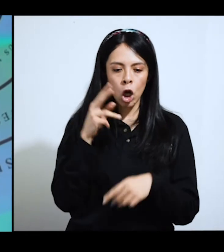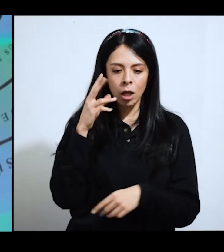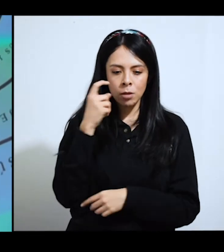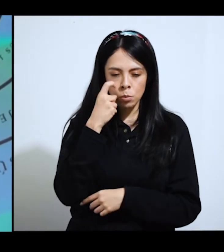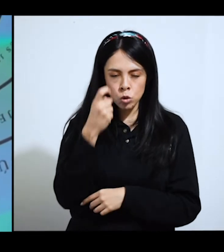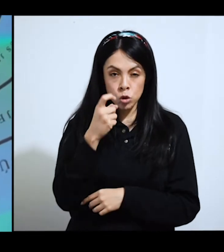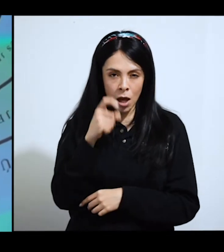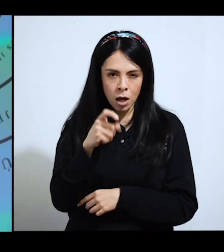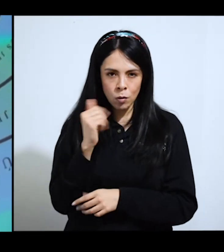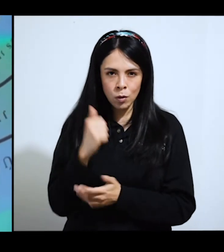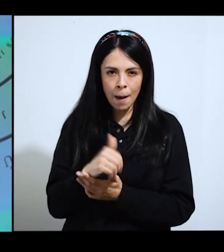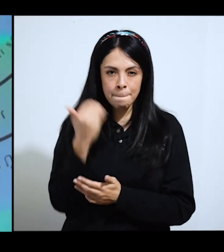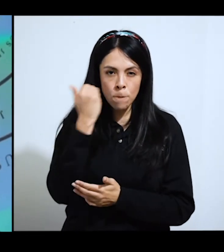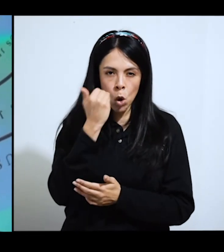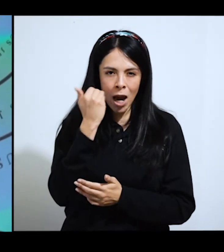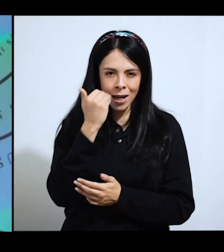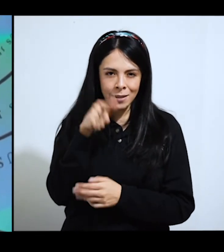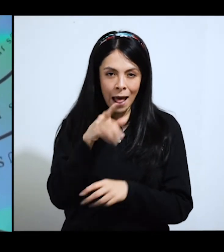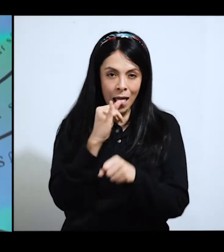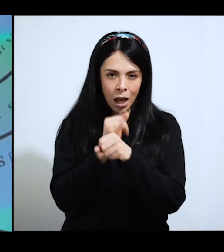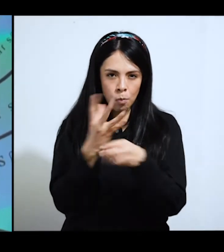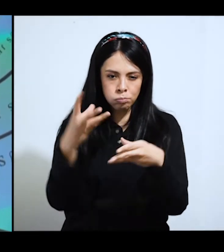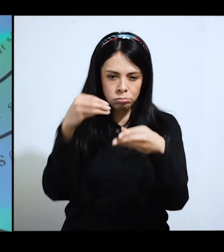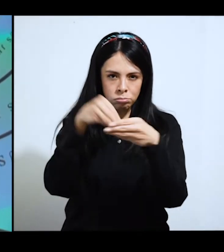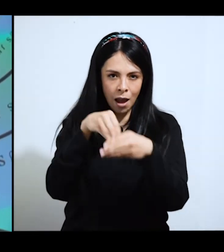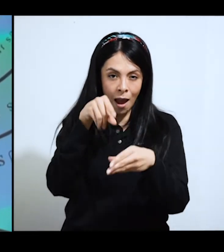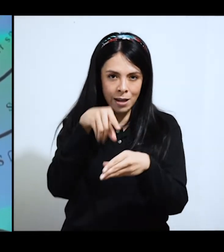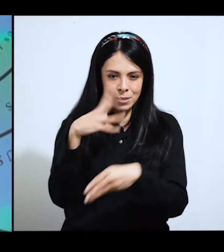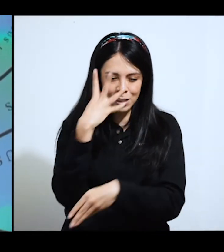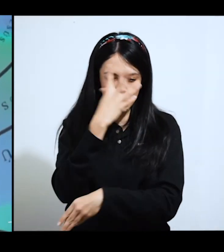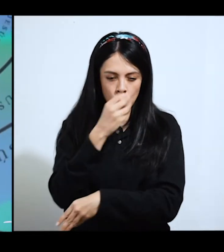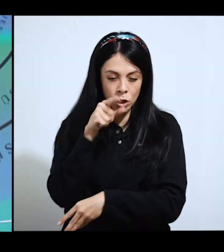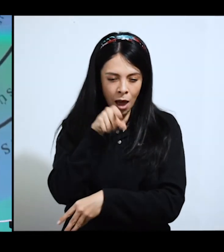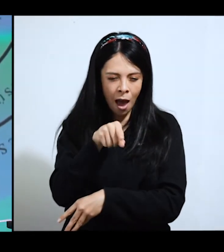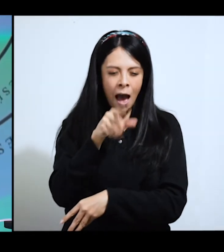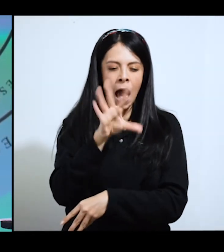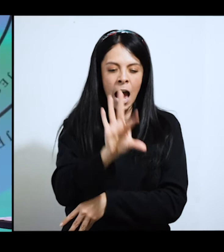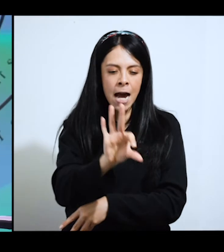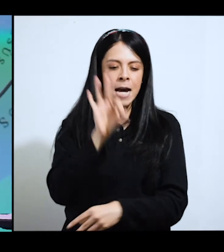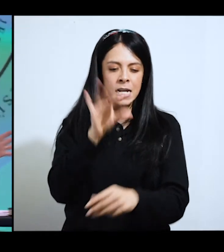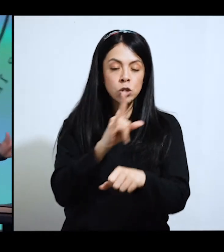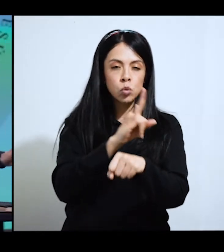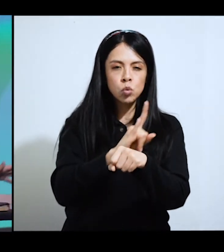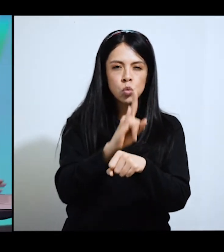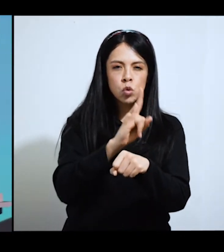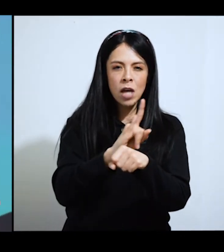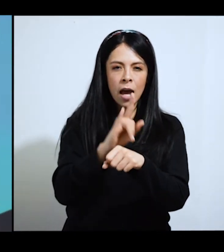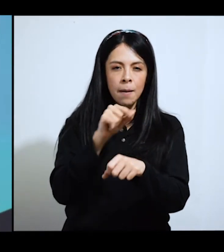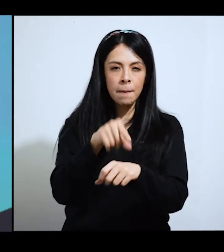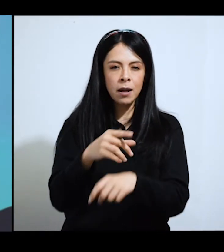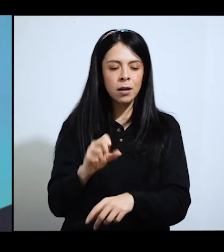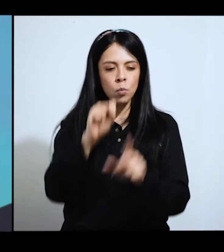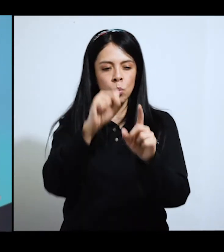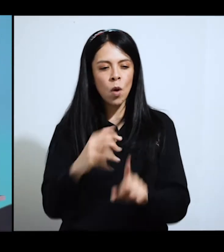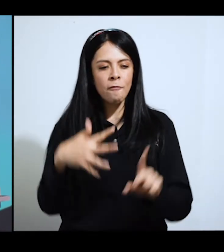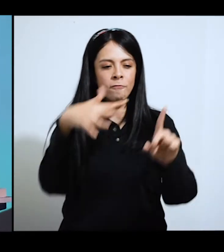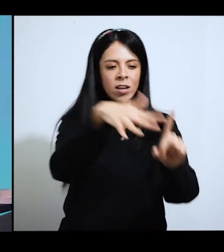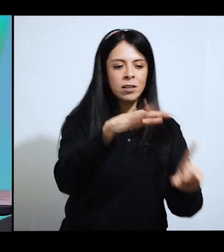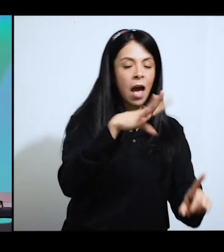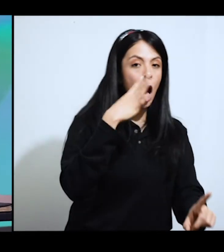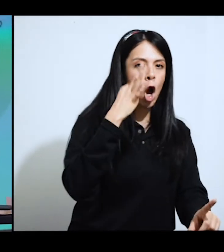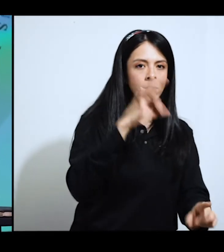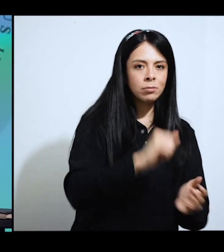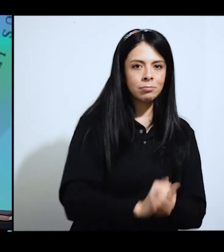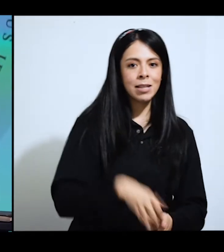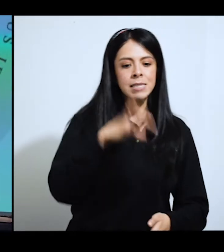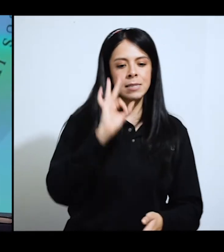seductora, vamos a usarla a ella para hacerlo caer. Y lo intentaron una y otra vez y